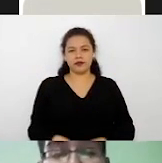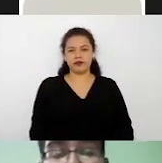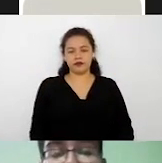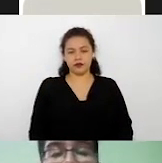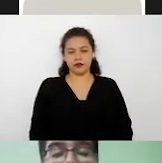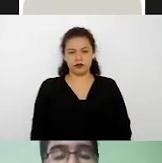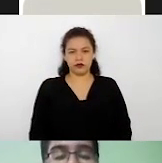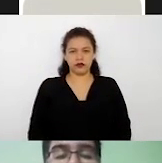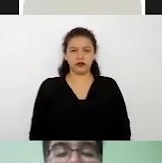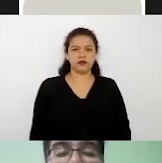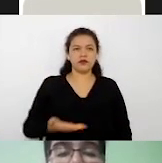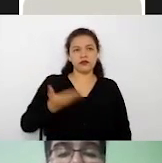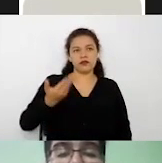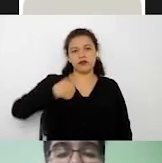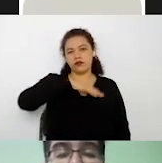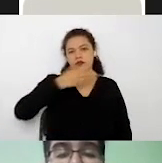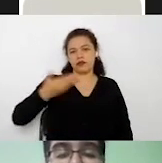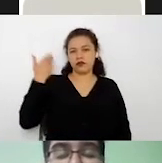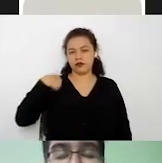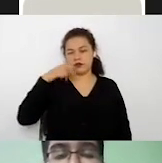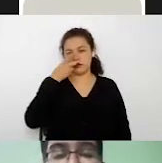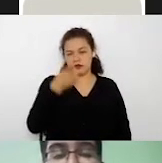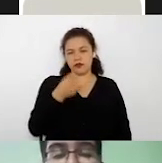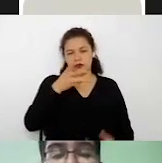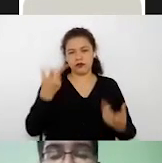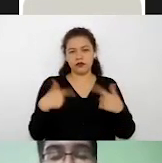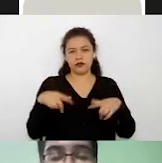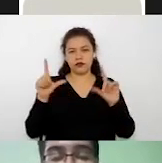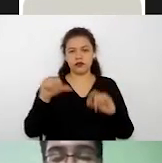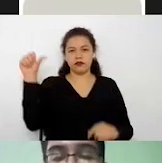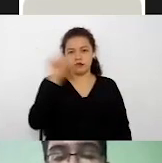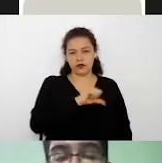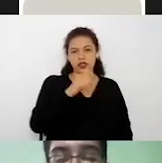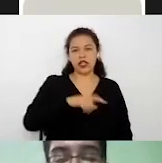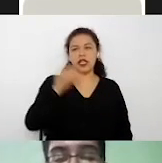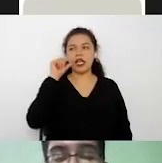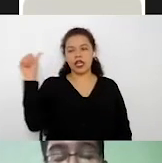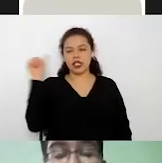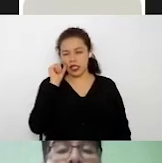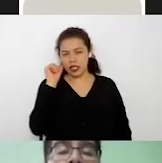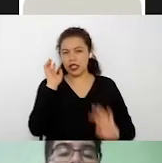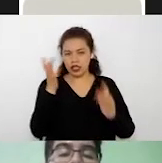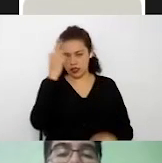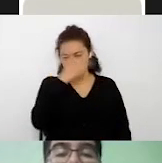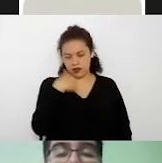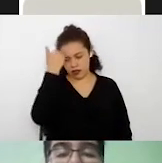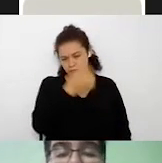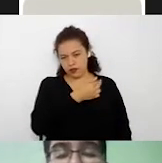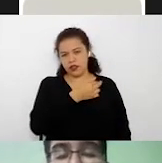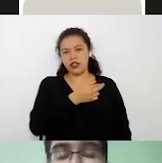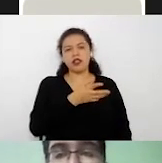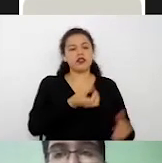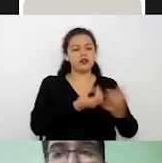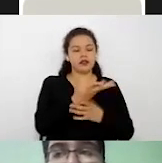Como ya lo habíamos checado en la presentación de hoy y en la presentación de ayer, lo ideal es que la evacuación se